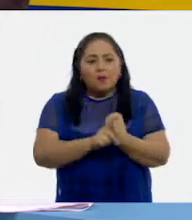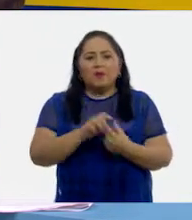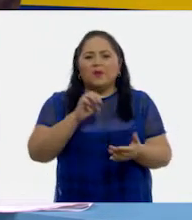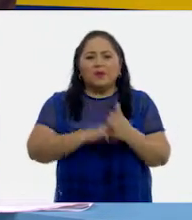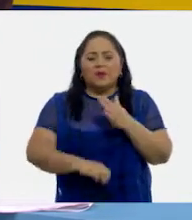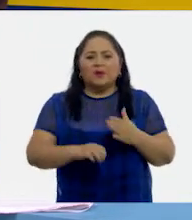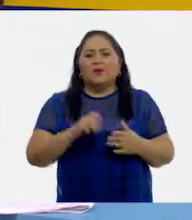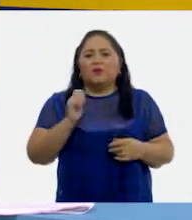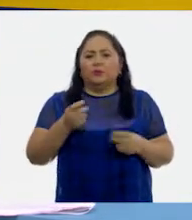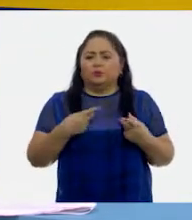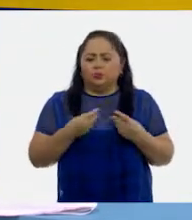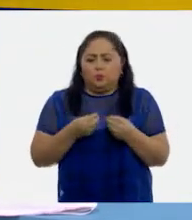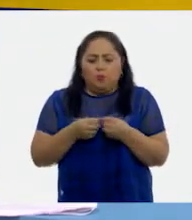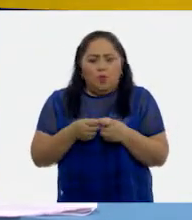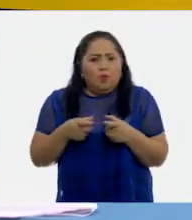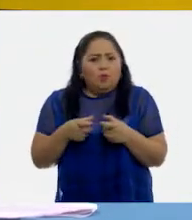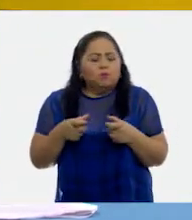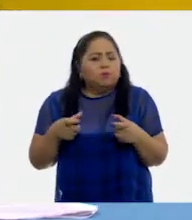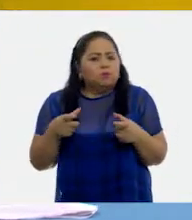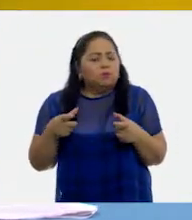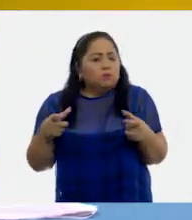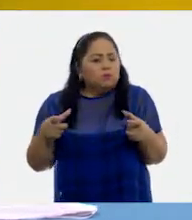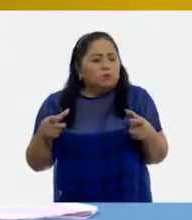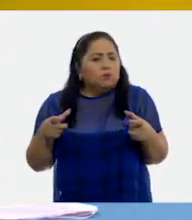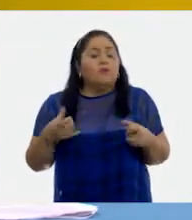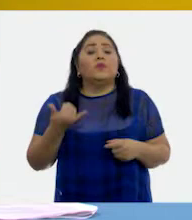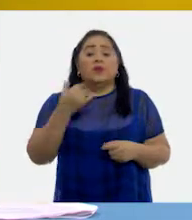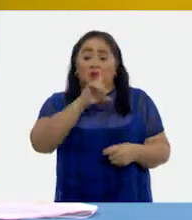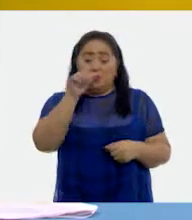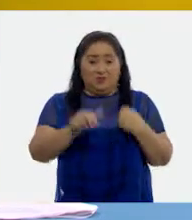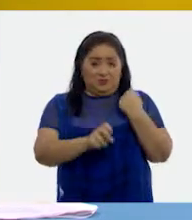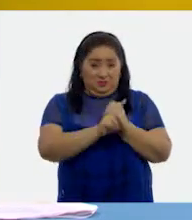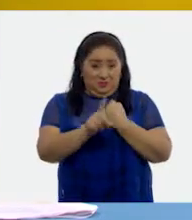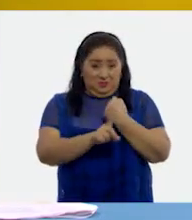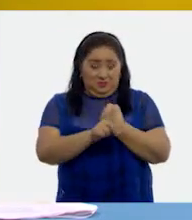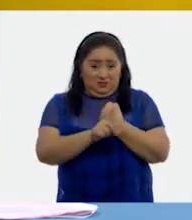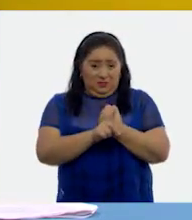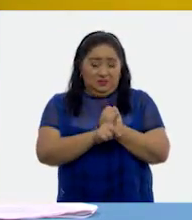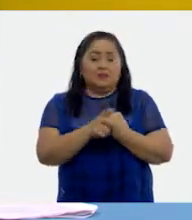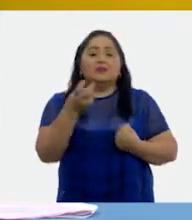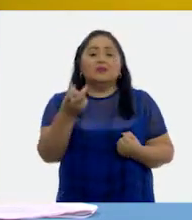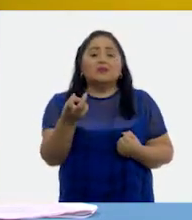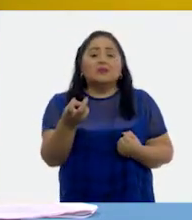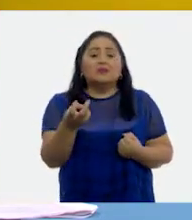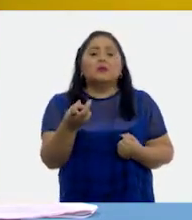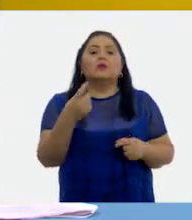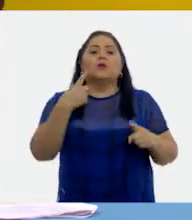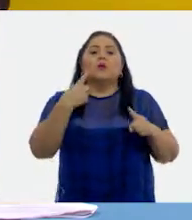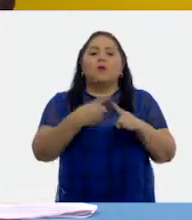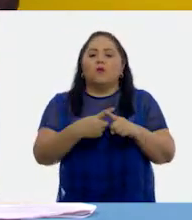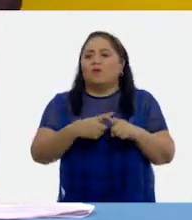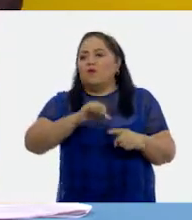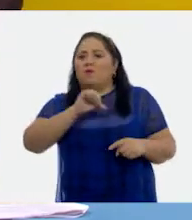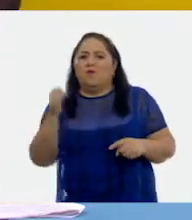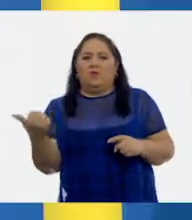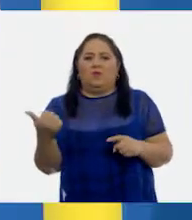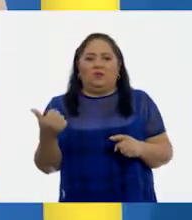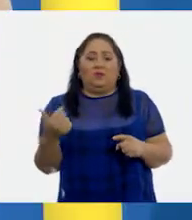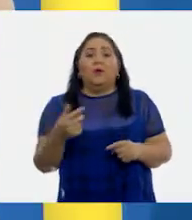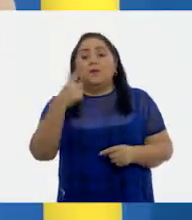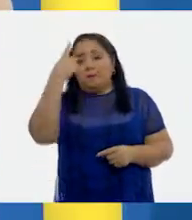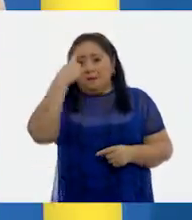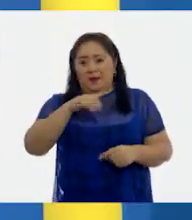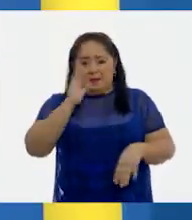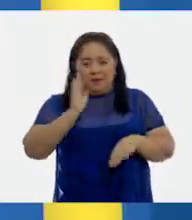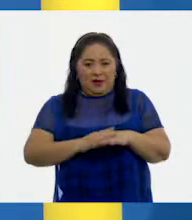la sobrepoblación y, en consecuente, hacinamiento poblacional. Para